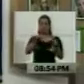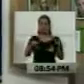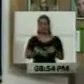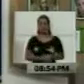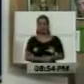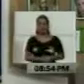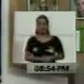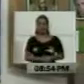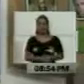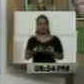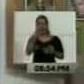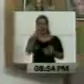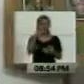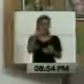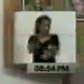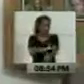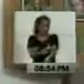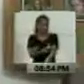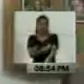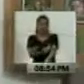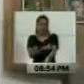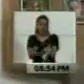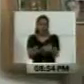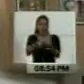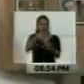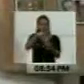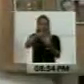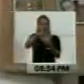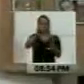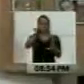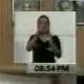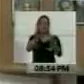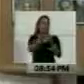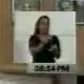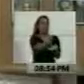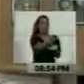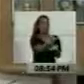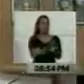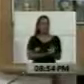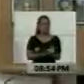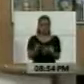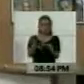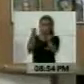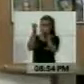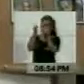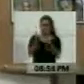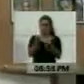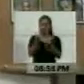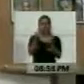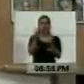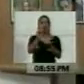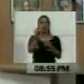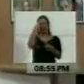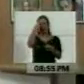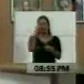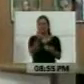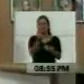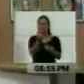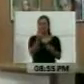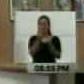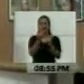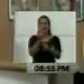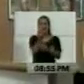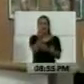entregando yelcos en bolsitas, además amarradas ahí. Qué médico responsable o cosas que le ponen en la nariz, ¿cómo se llama?